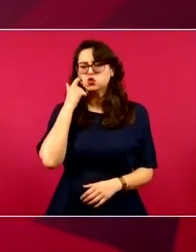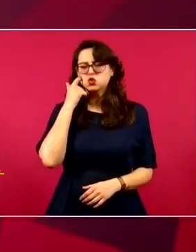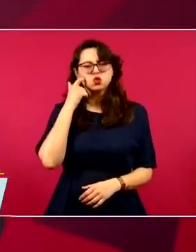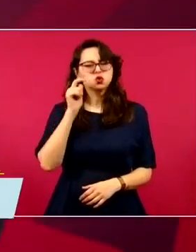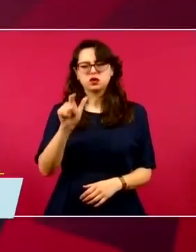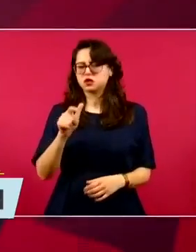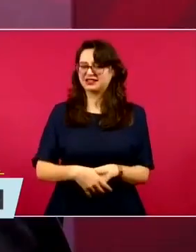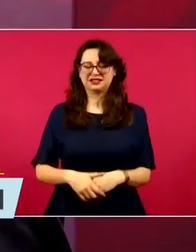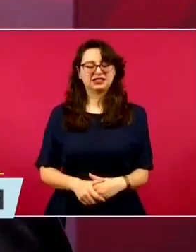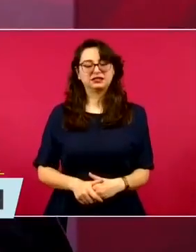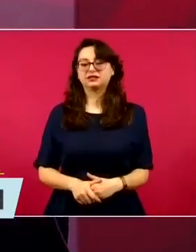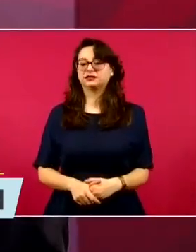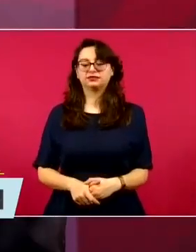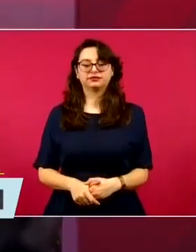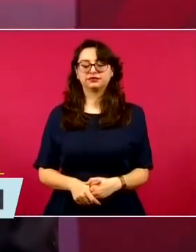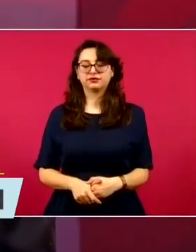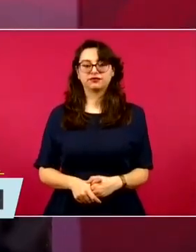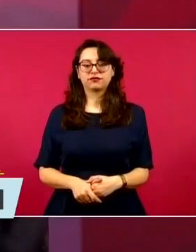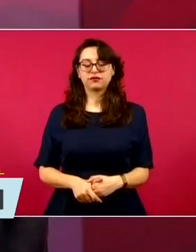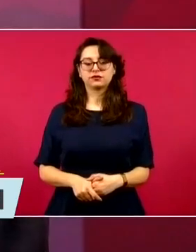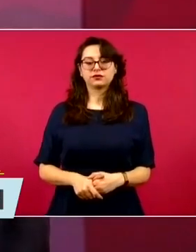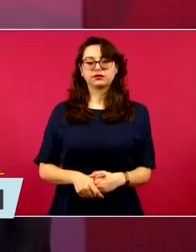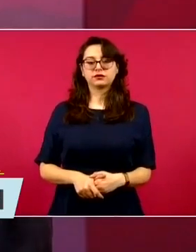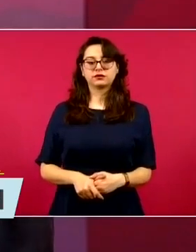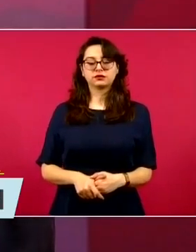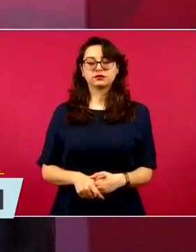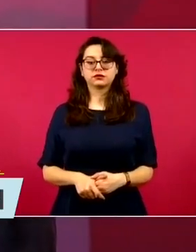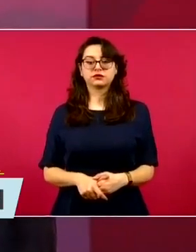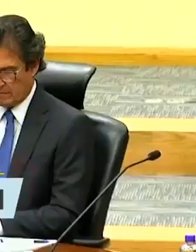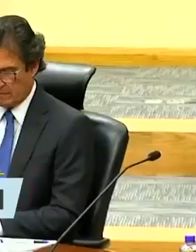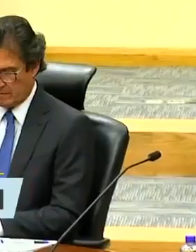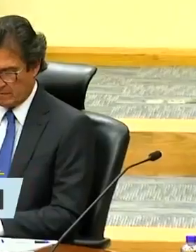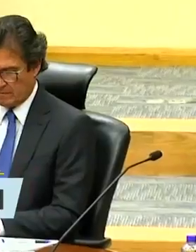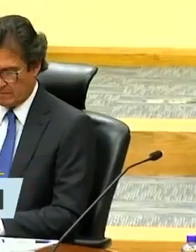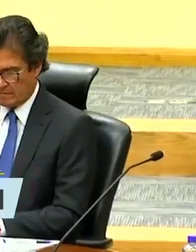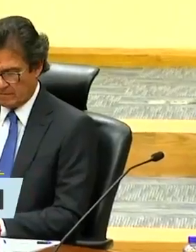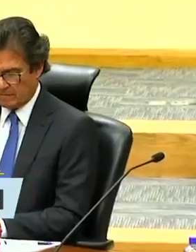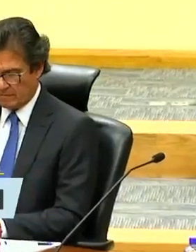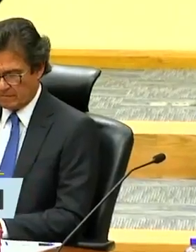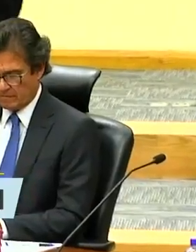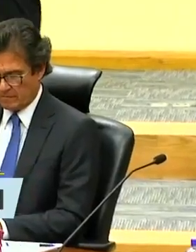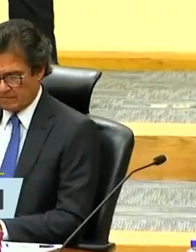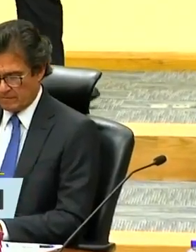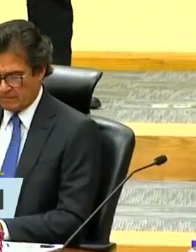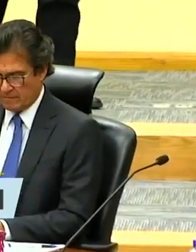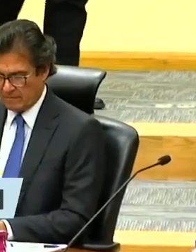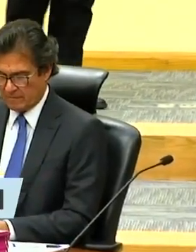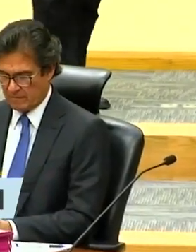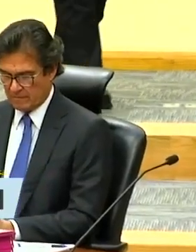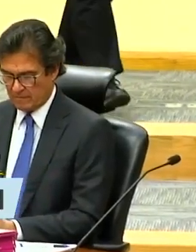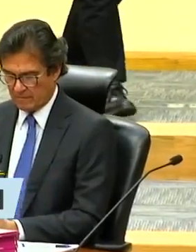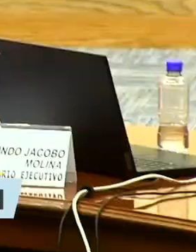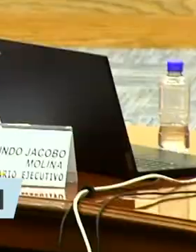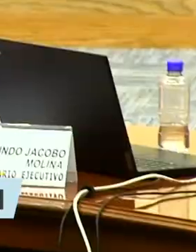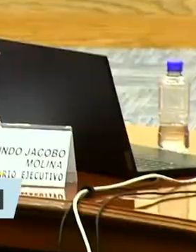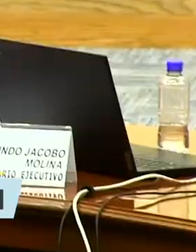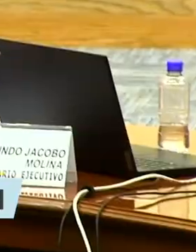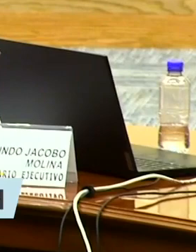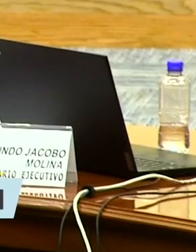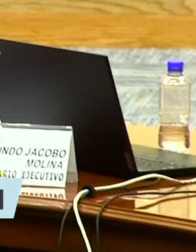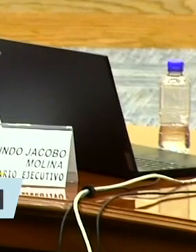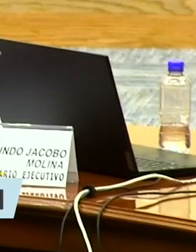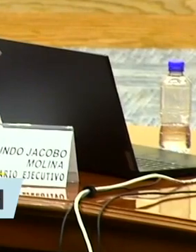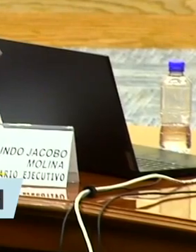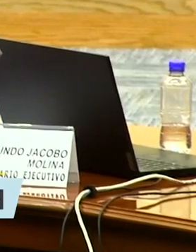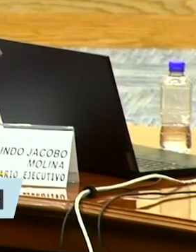vacantes y que estos sean elegidos por insaculación es decir que sea la suerte mediante una Tómbola precisamente cuatro consejeros entre